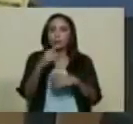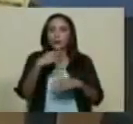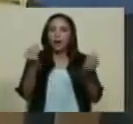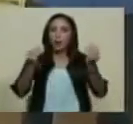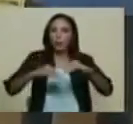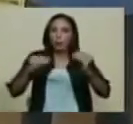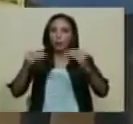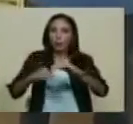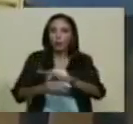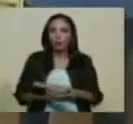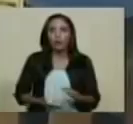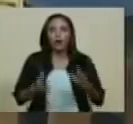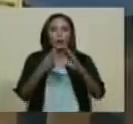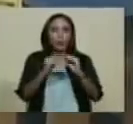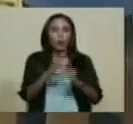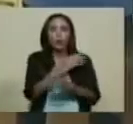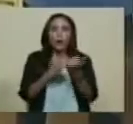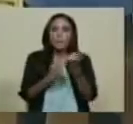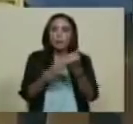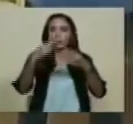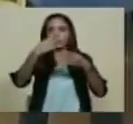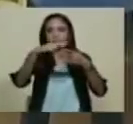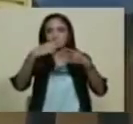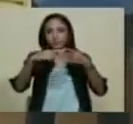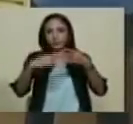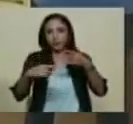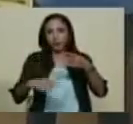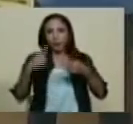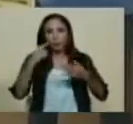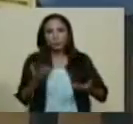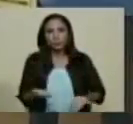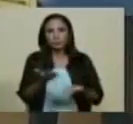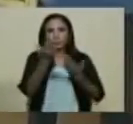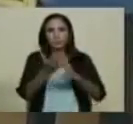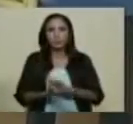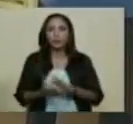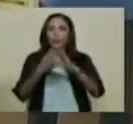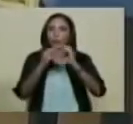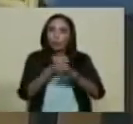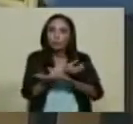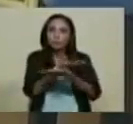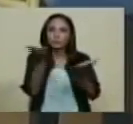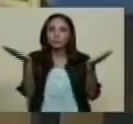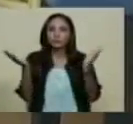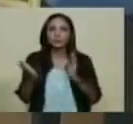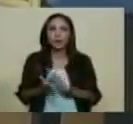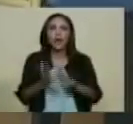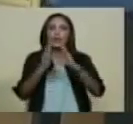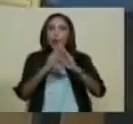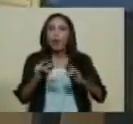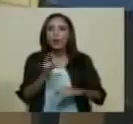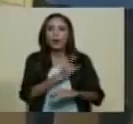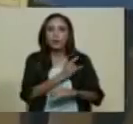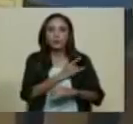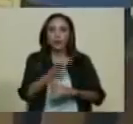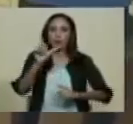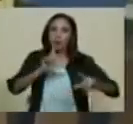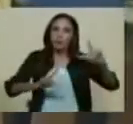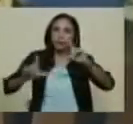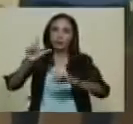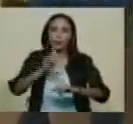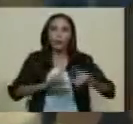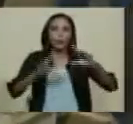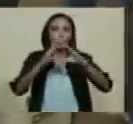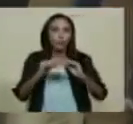una serie de materiales, insumos que van a estar destinados al laboratorio, a los